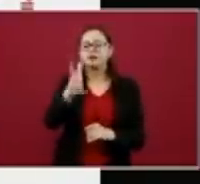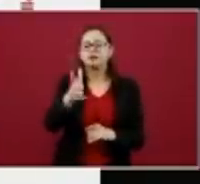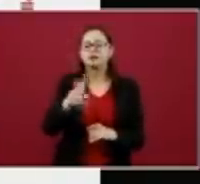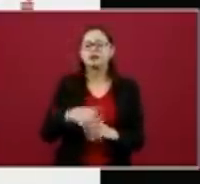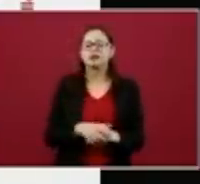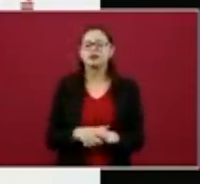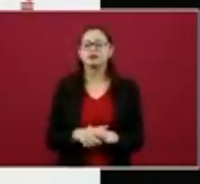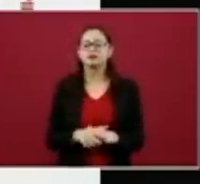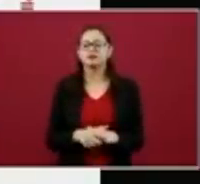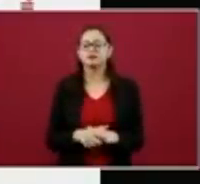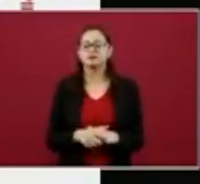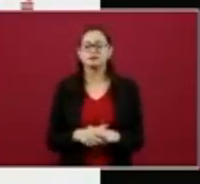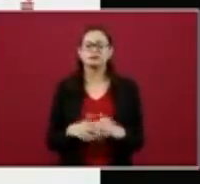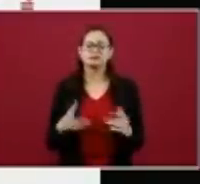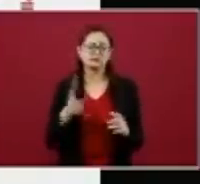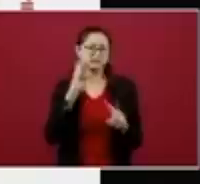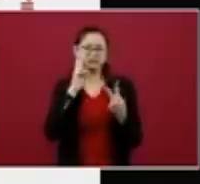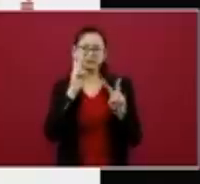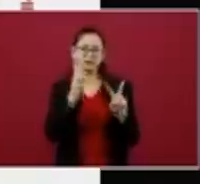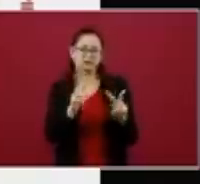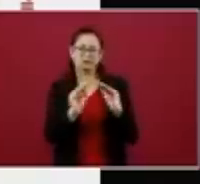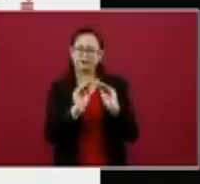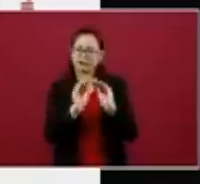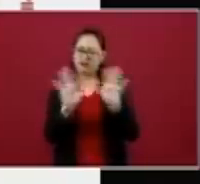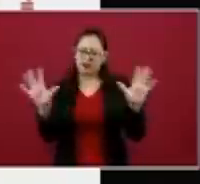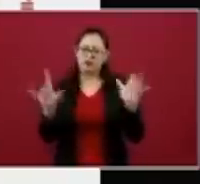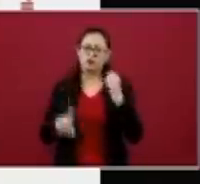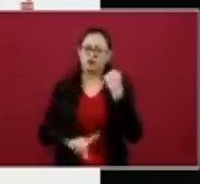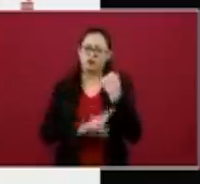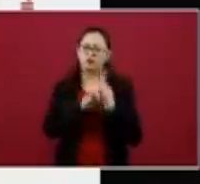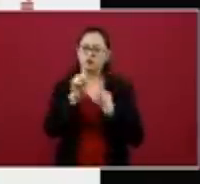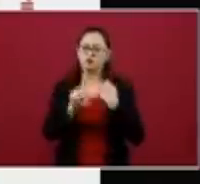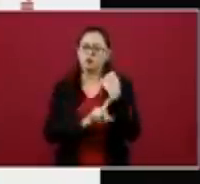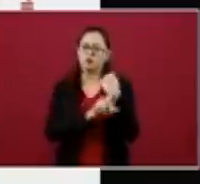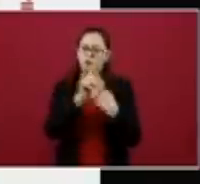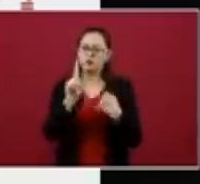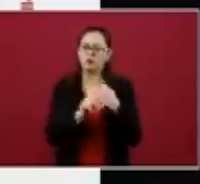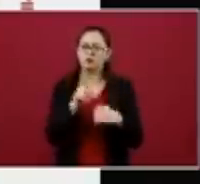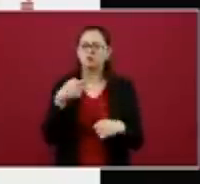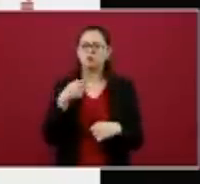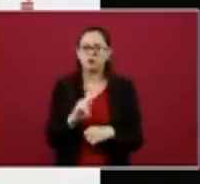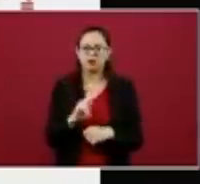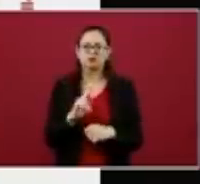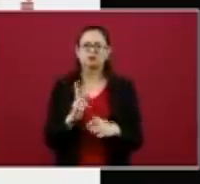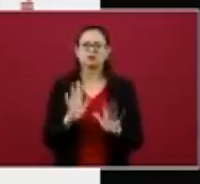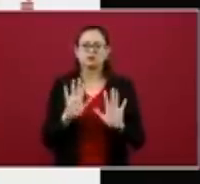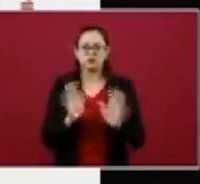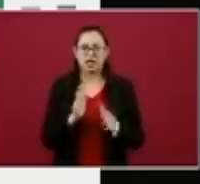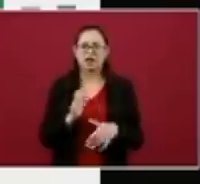es muy evidente cómo se han incrementado incluso las ventas.